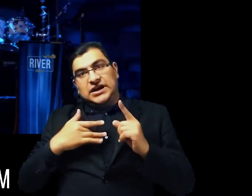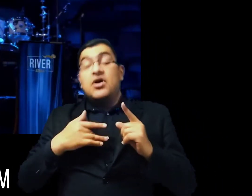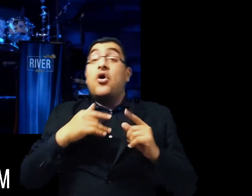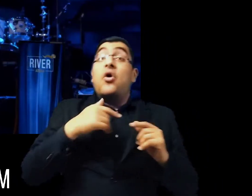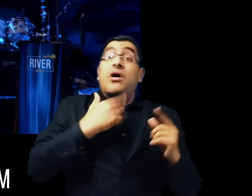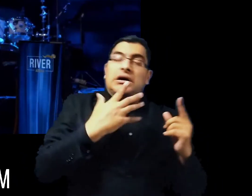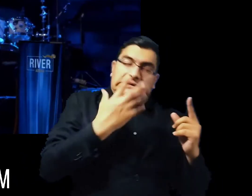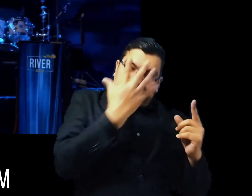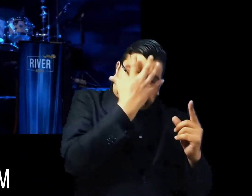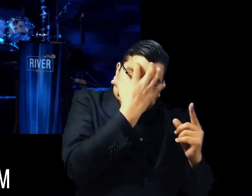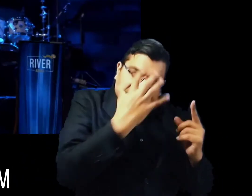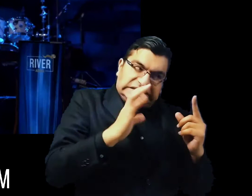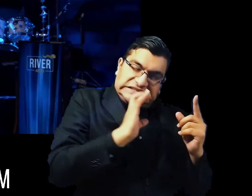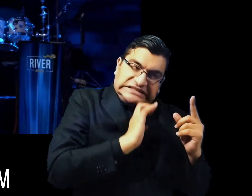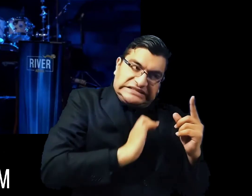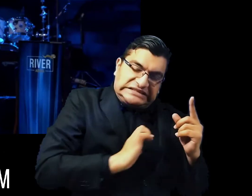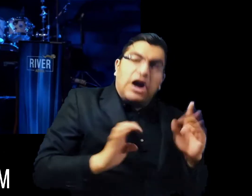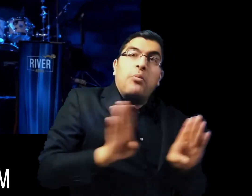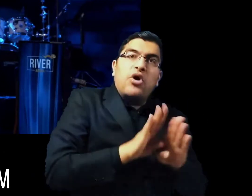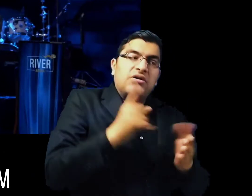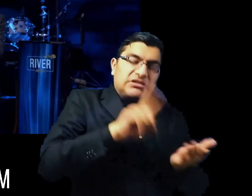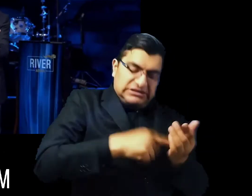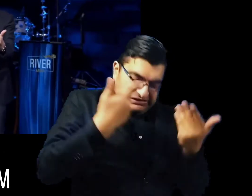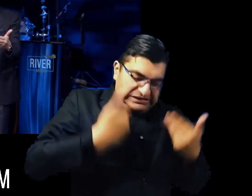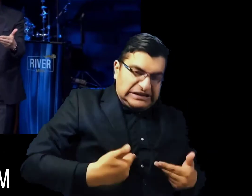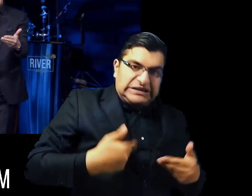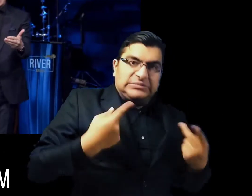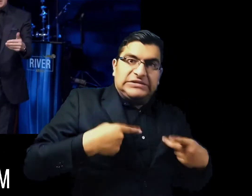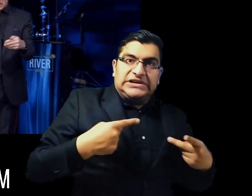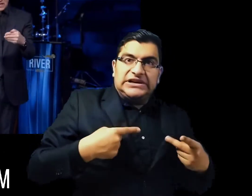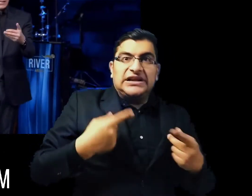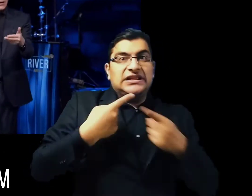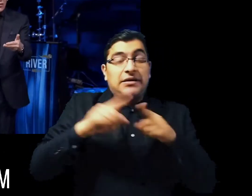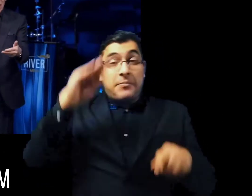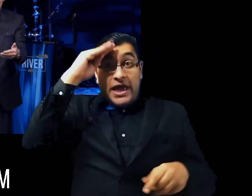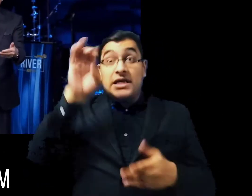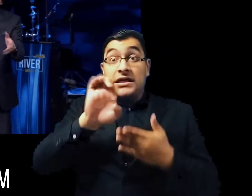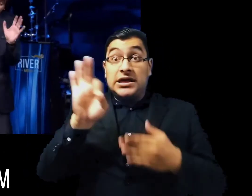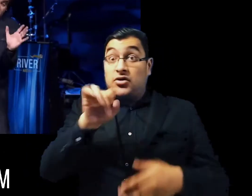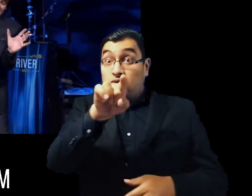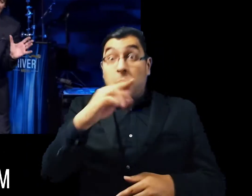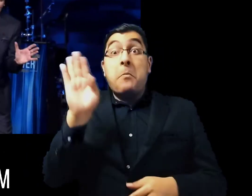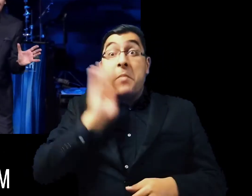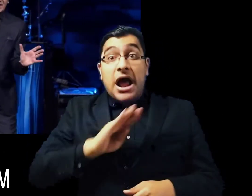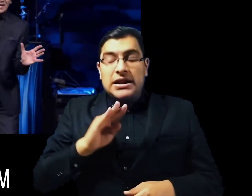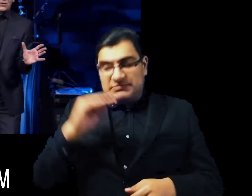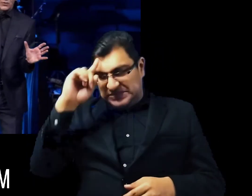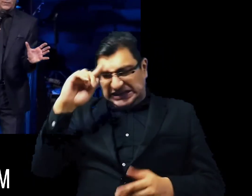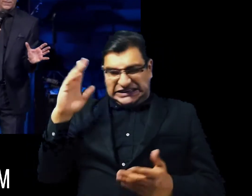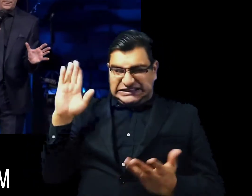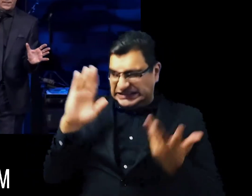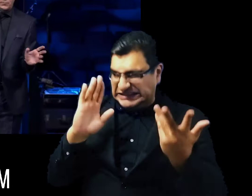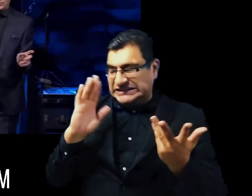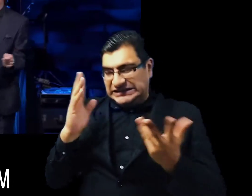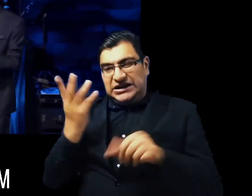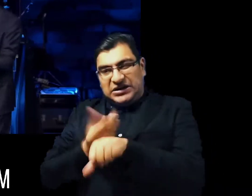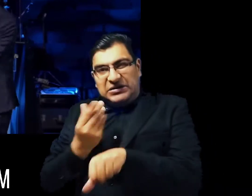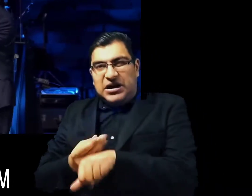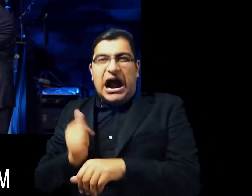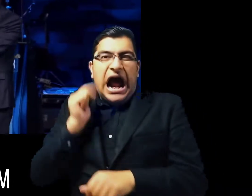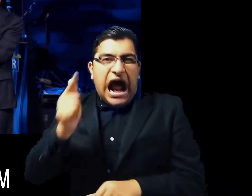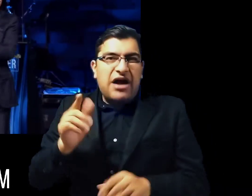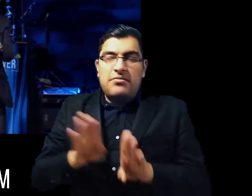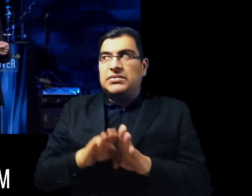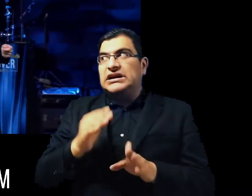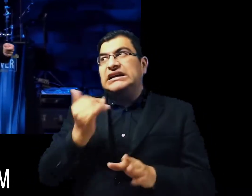lo que somos. Quiero que lo pienses de esta manera. Si hiciste algo malo, bueno, tratas de arreglarlo. ¿Qué sé yo?